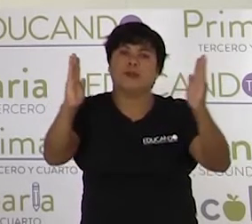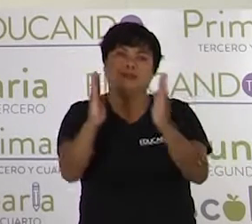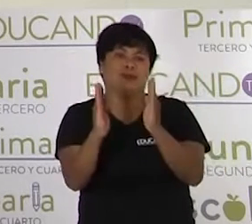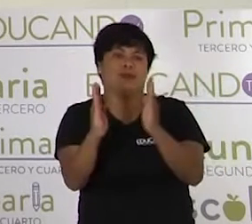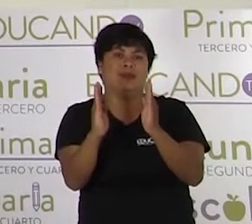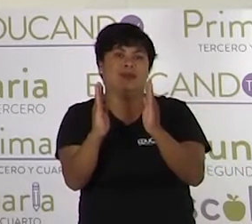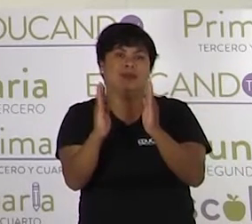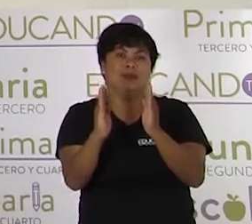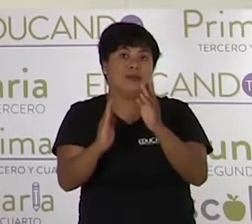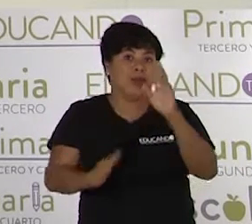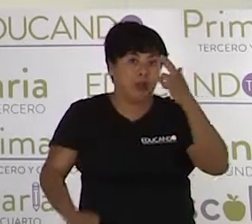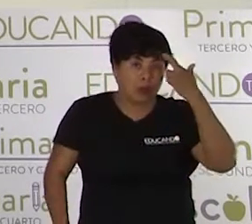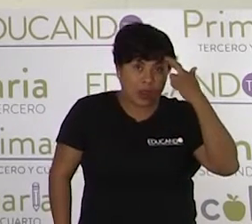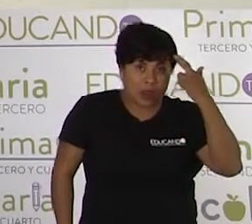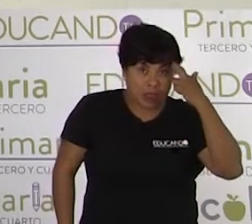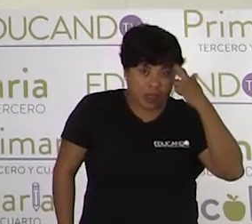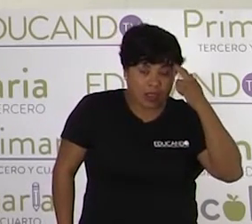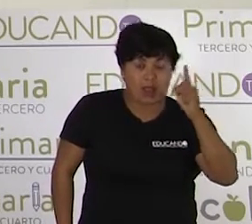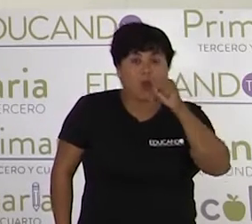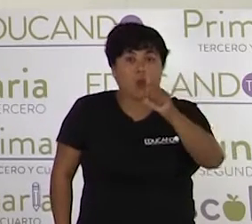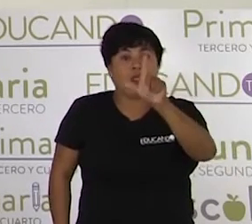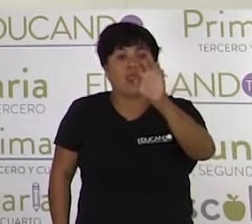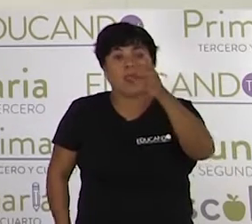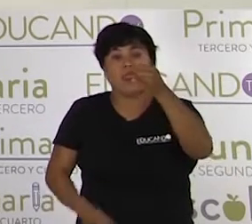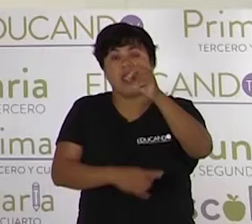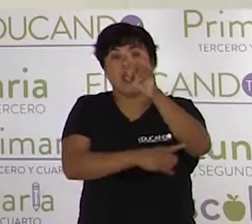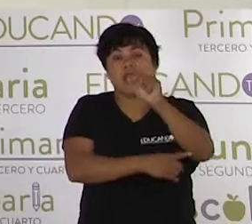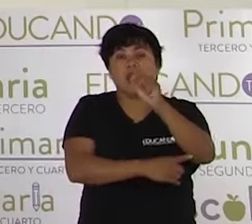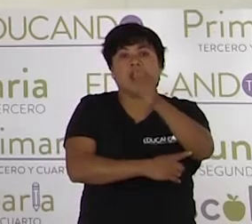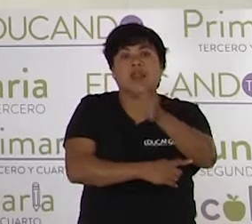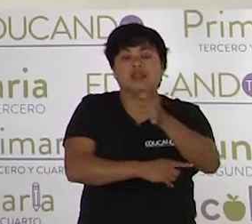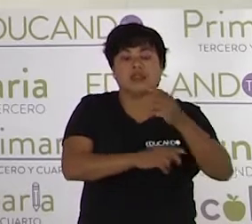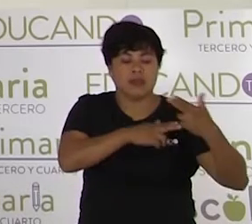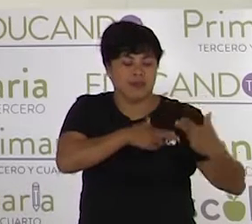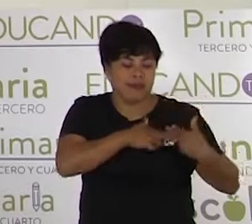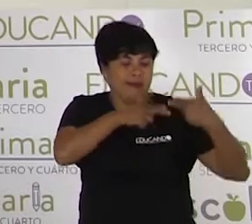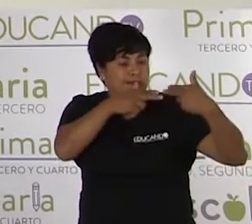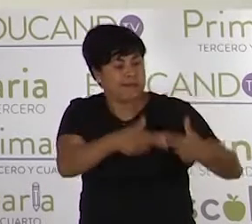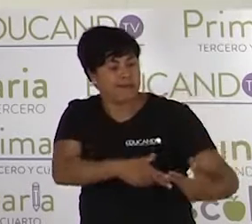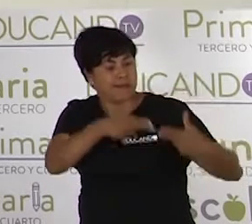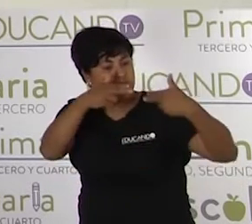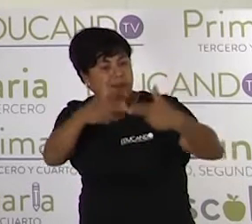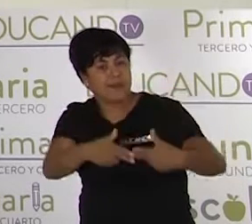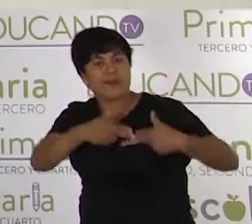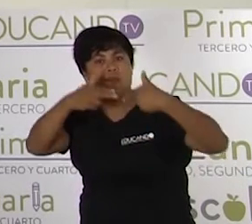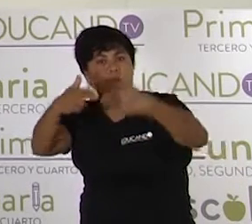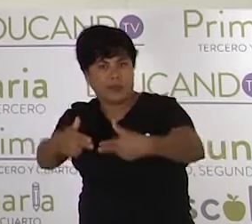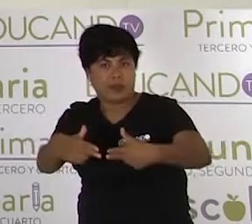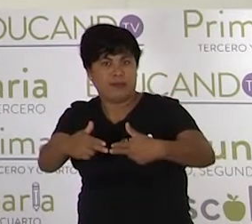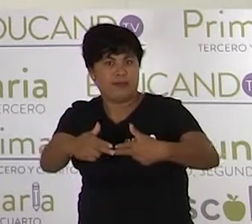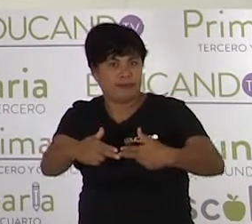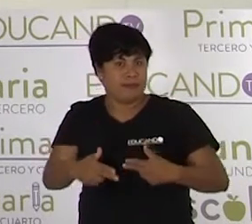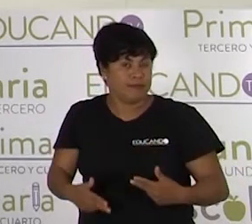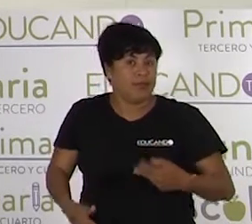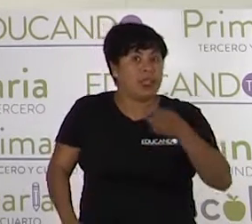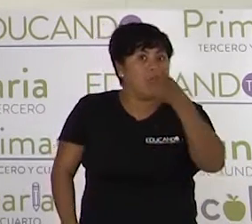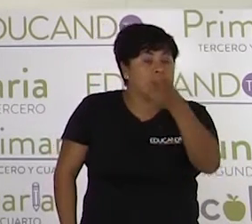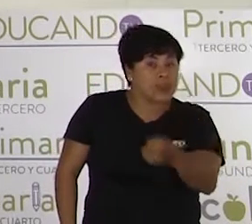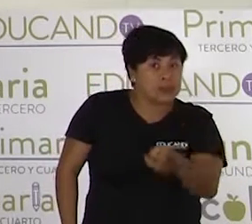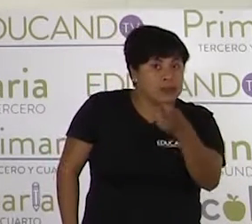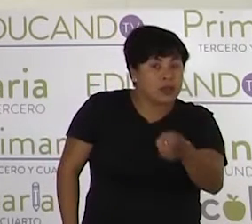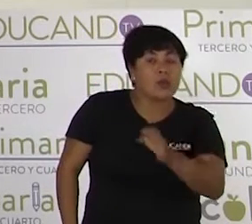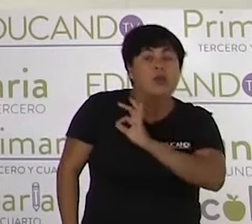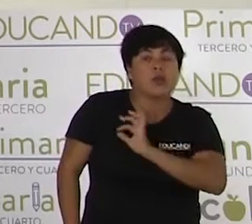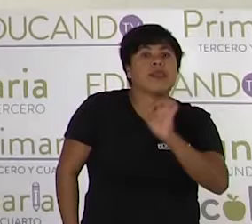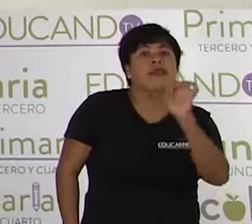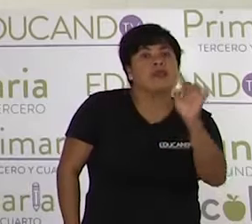cortas. Acuérdate que una leyenda se transmite de generación en generación y esta